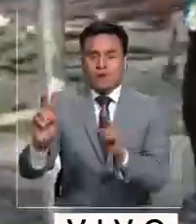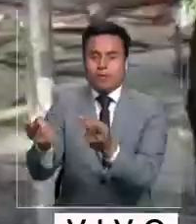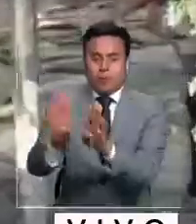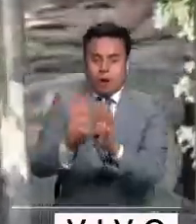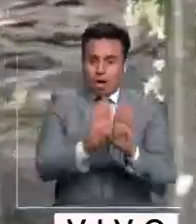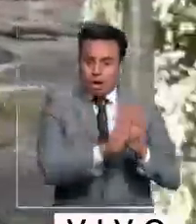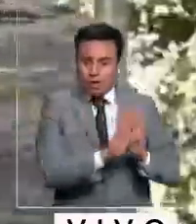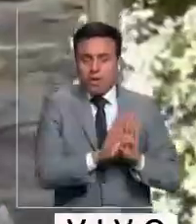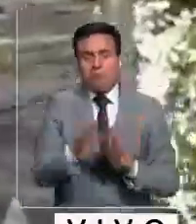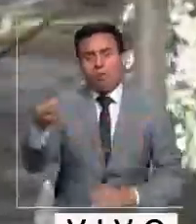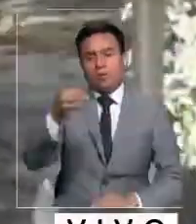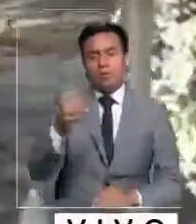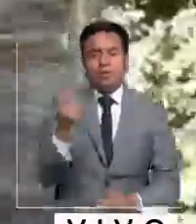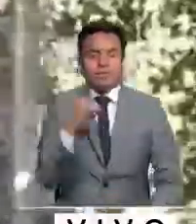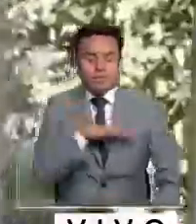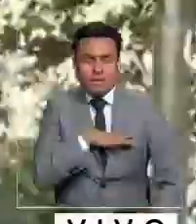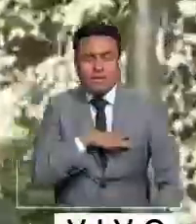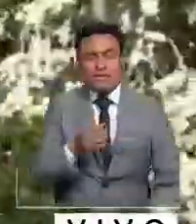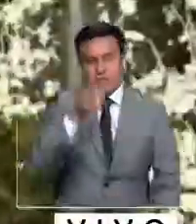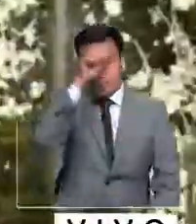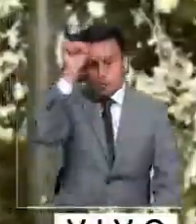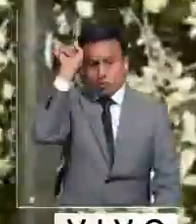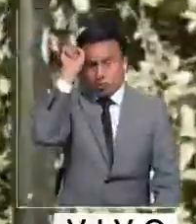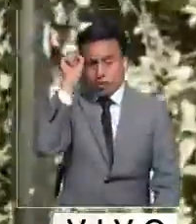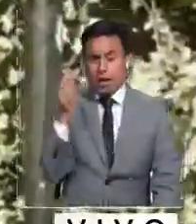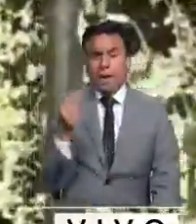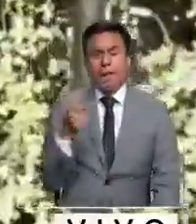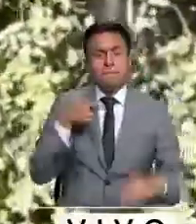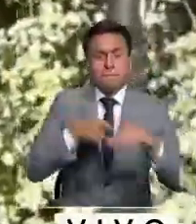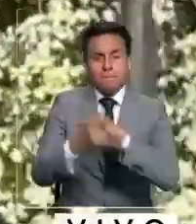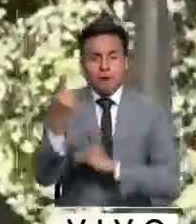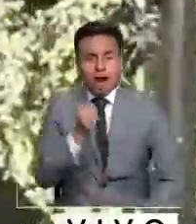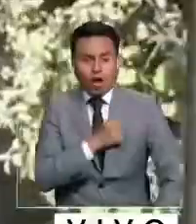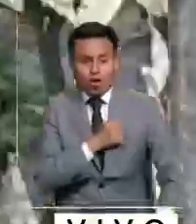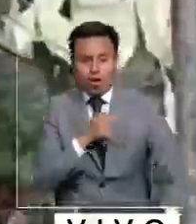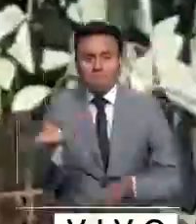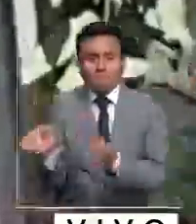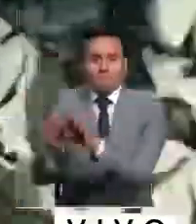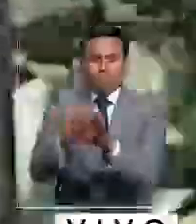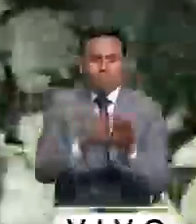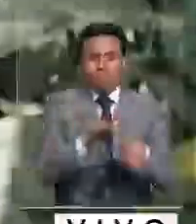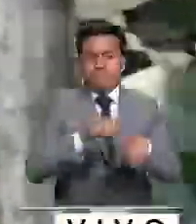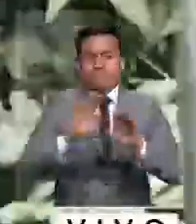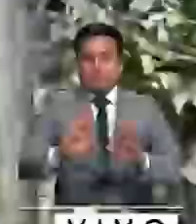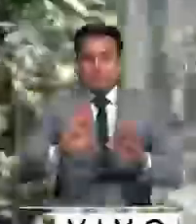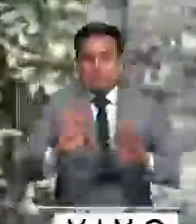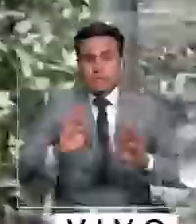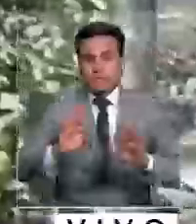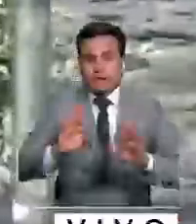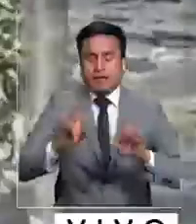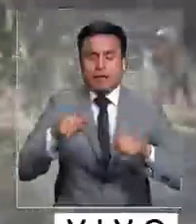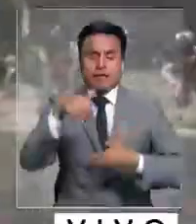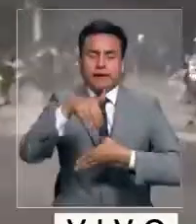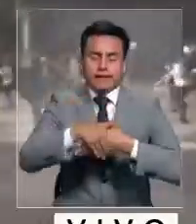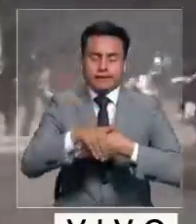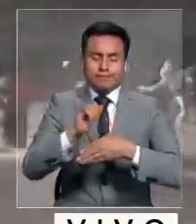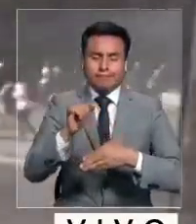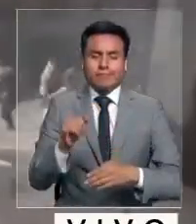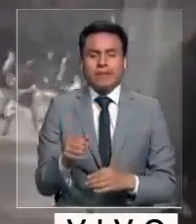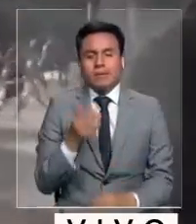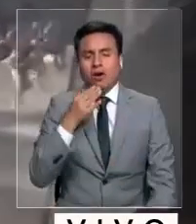Moneda, Universidad de Chile, Santa Lucía, el Metro Universidad Católica también estuvieron cerradas temporalmente durante la tarde. Ya